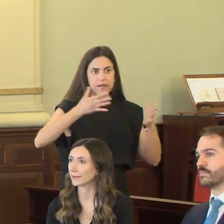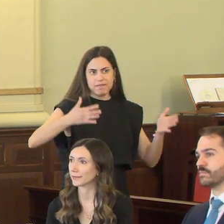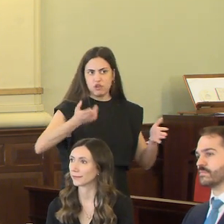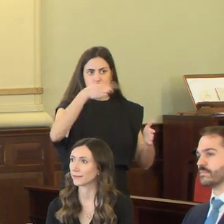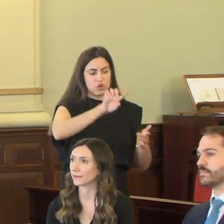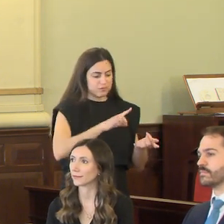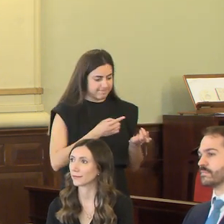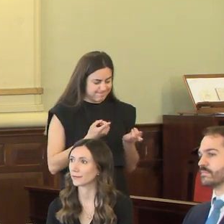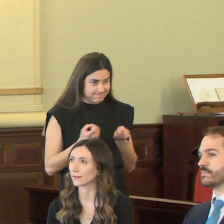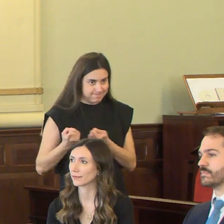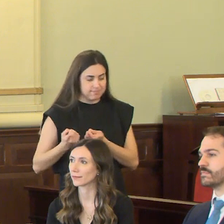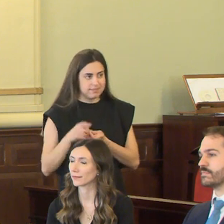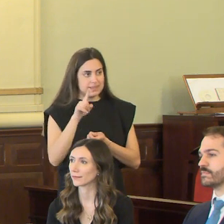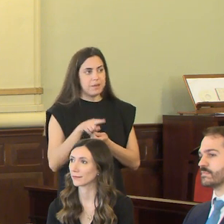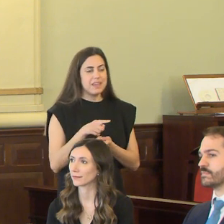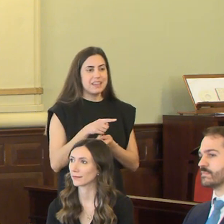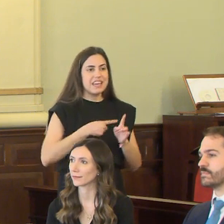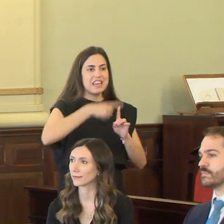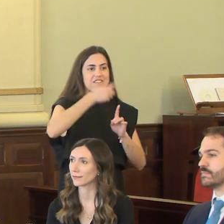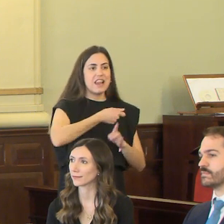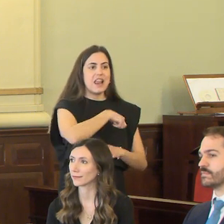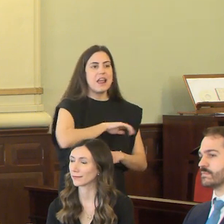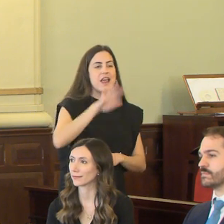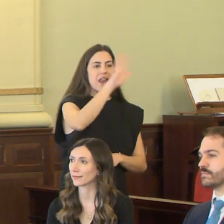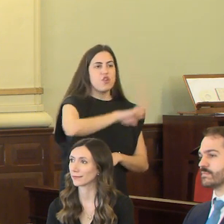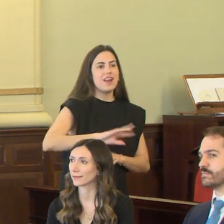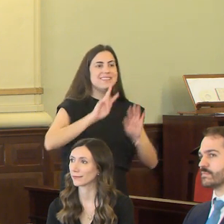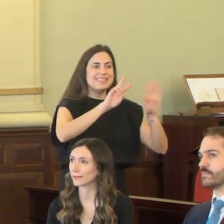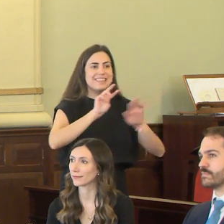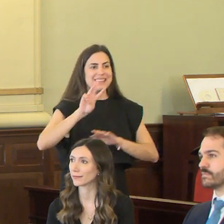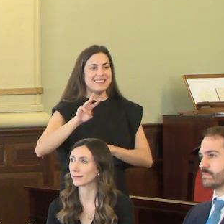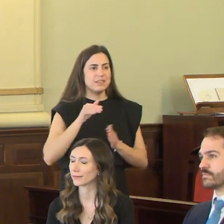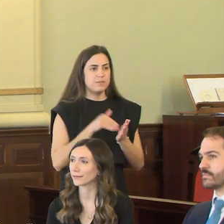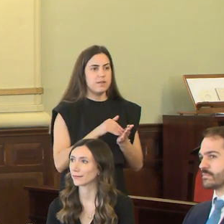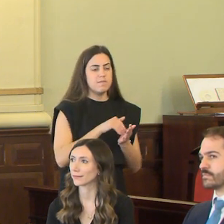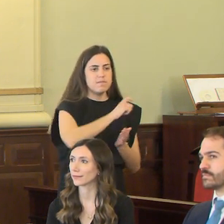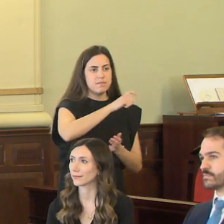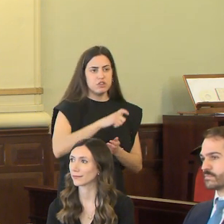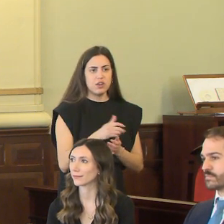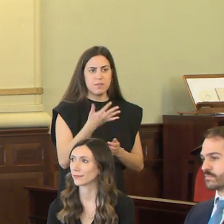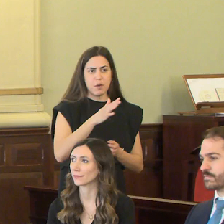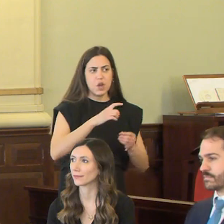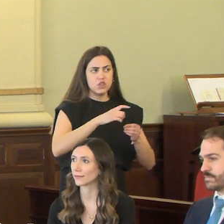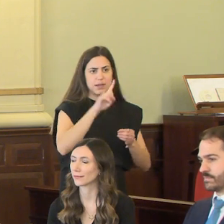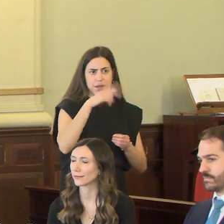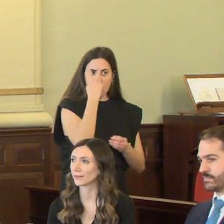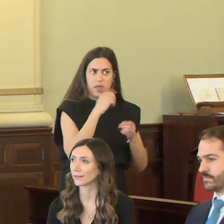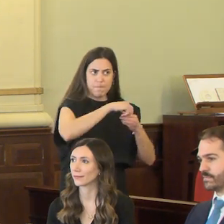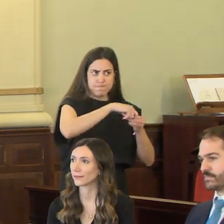a nivel nacional, con en torno a 73.000 personas vinculadas a la propia ONCE. Yo creo que